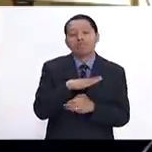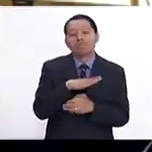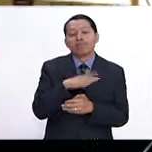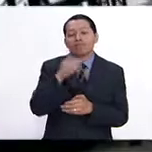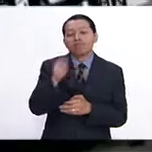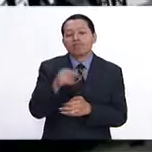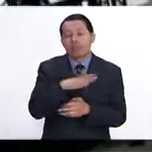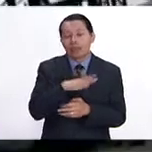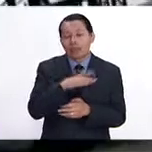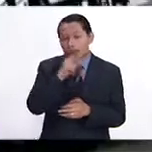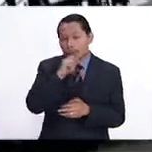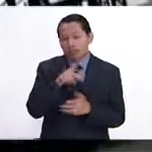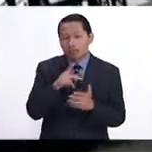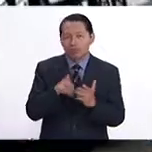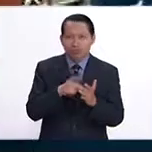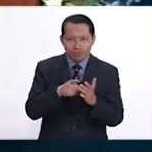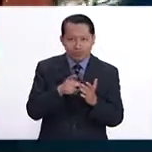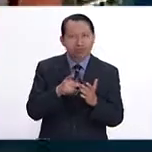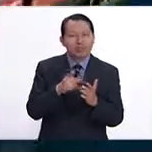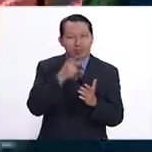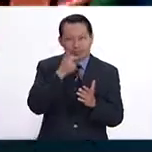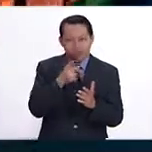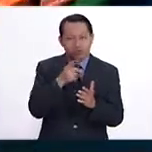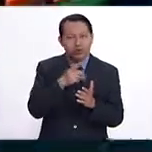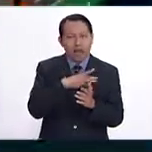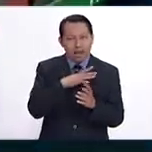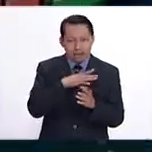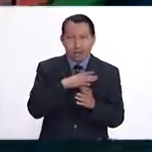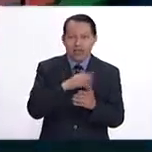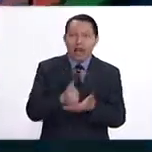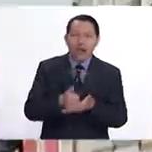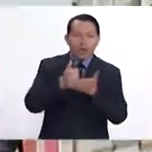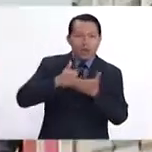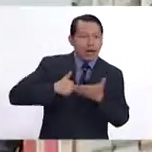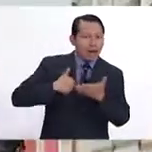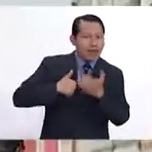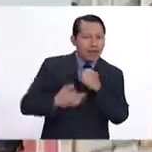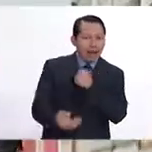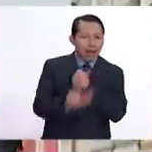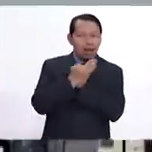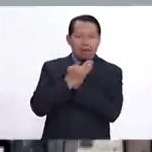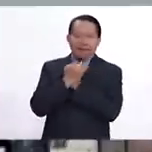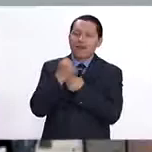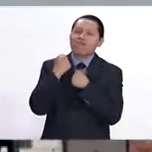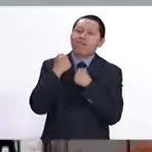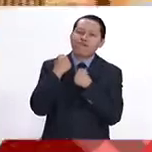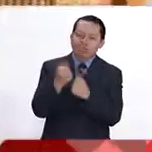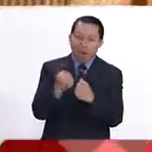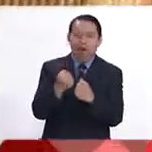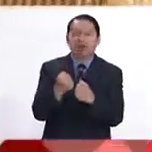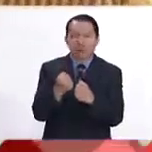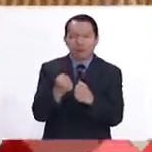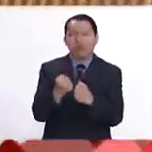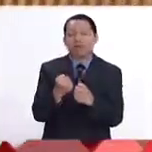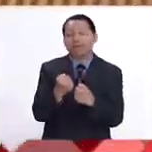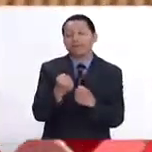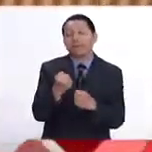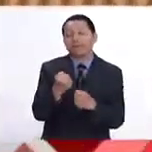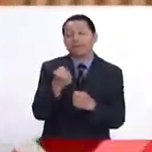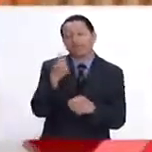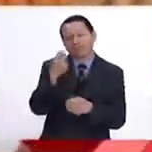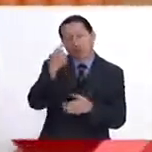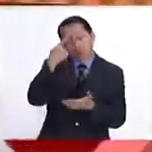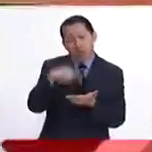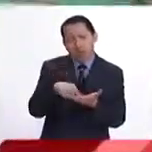yo te diría, pues una palanca muy fuerte en la posición canadiense. Así que, y yo creo que vale la